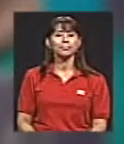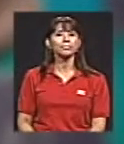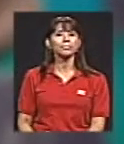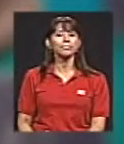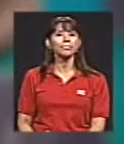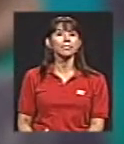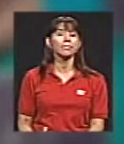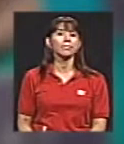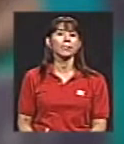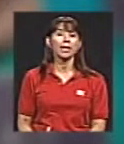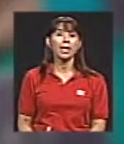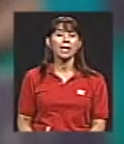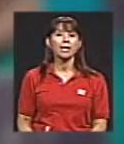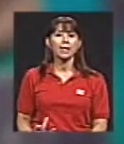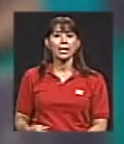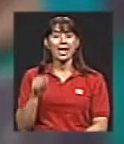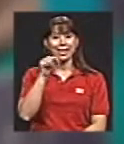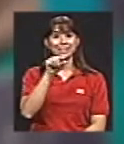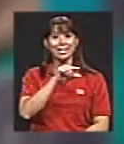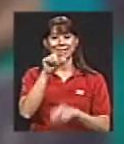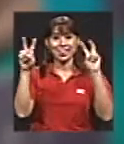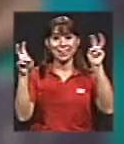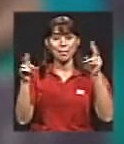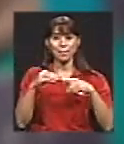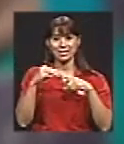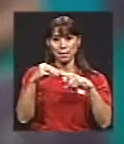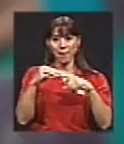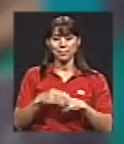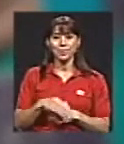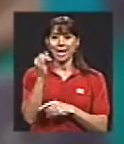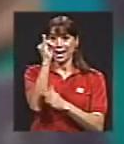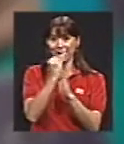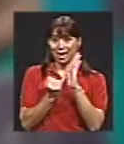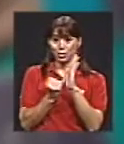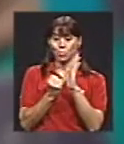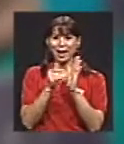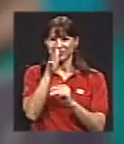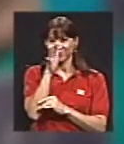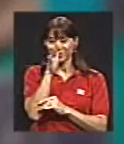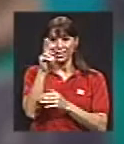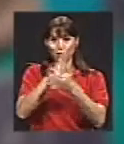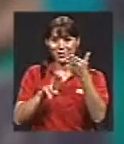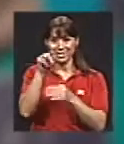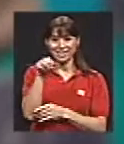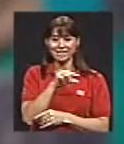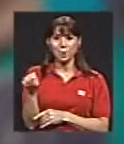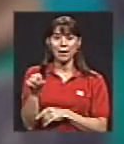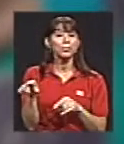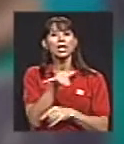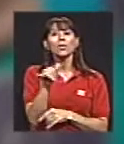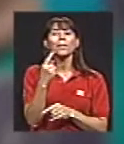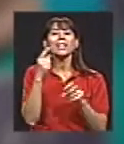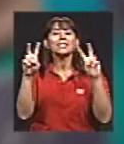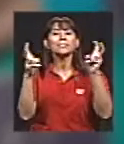ese es el tema principal la caricatura de universidad de esta semana e igualmente traemos en portada en universidades